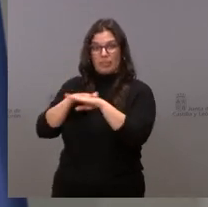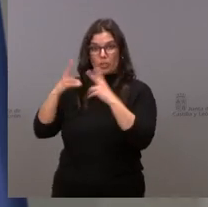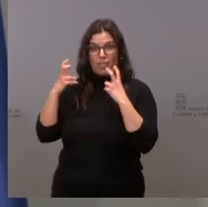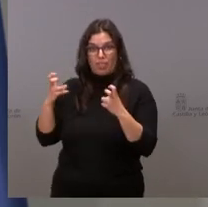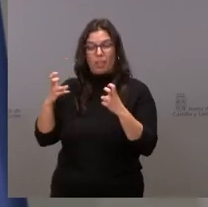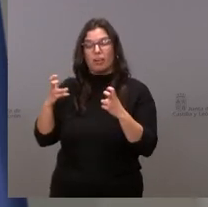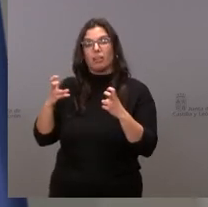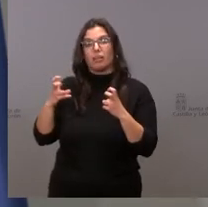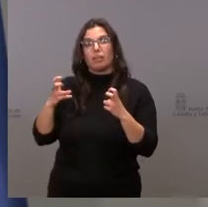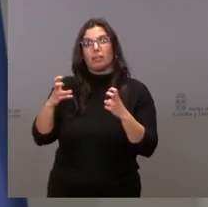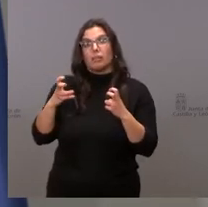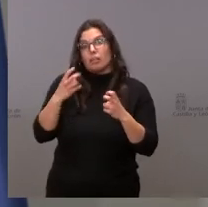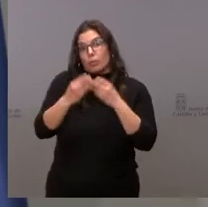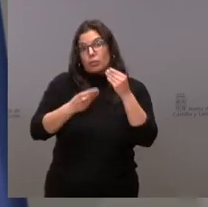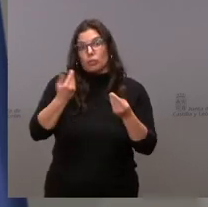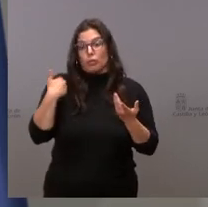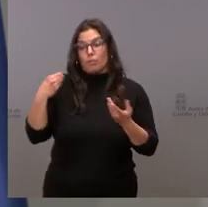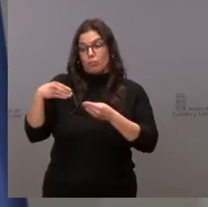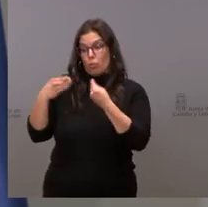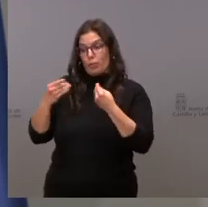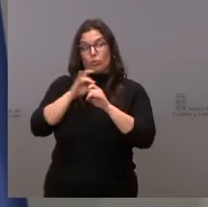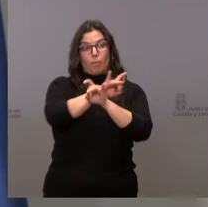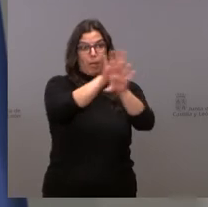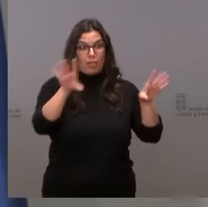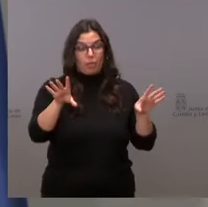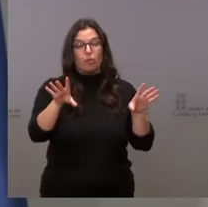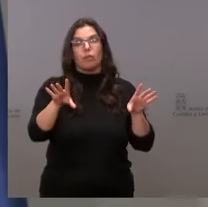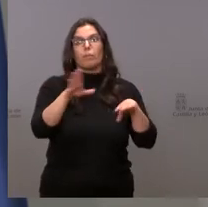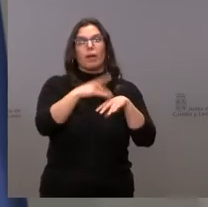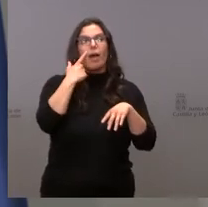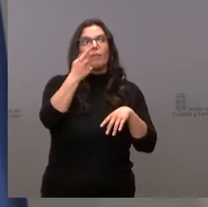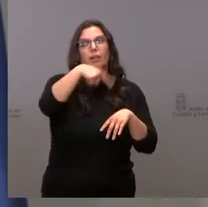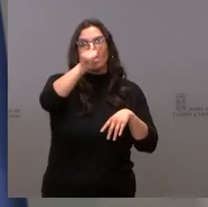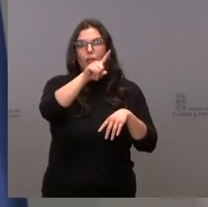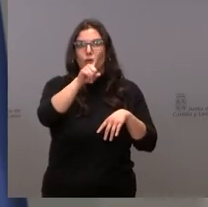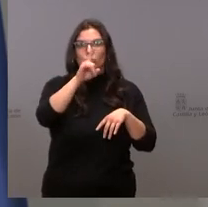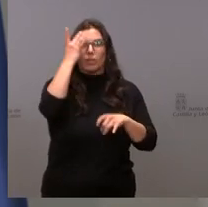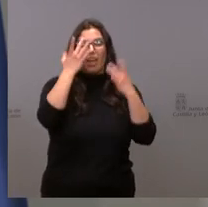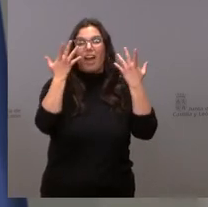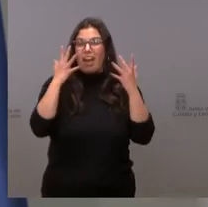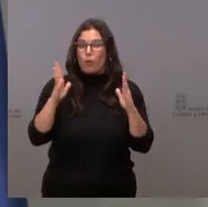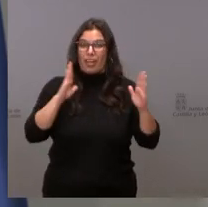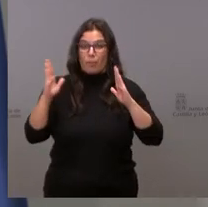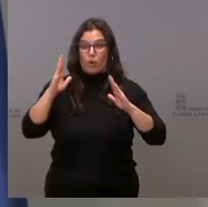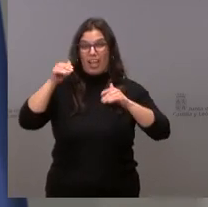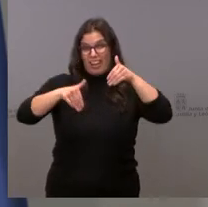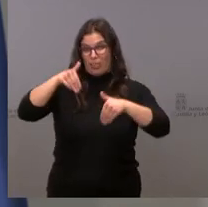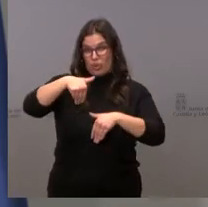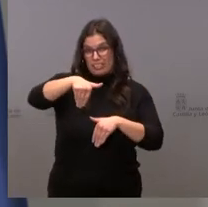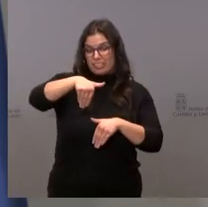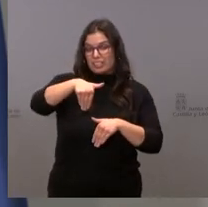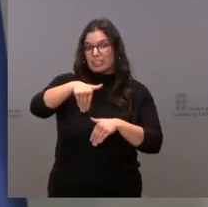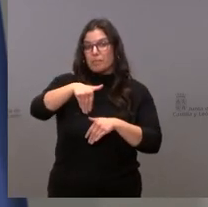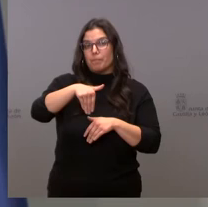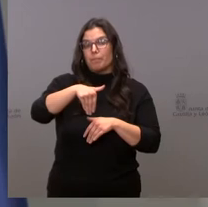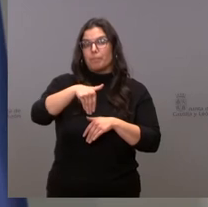y eso lo hemos hecho a pesar de él periodo electoral que estamos atravesando así